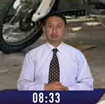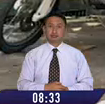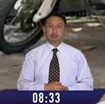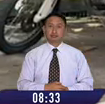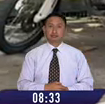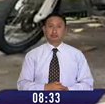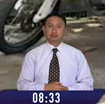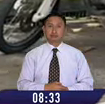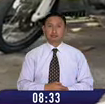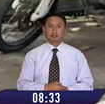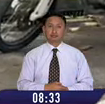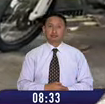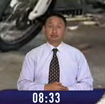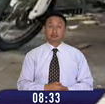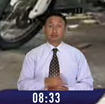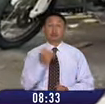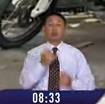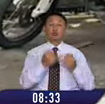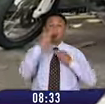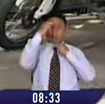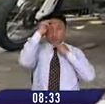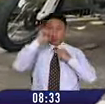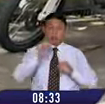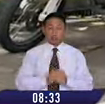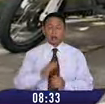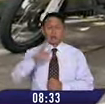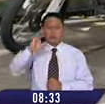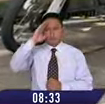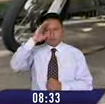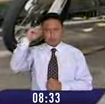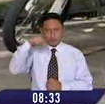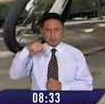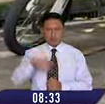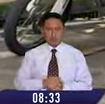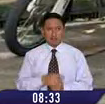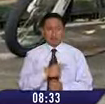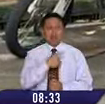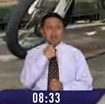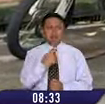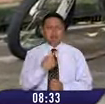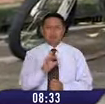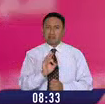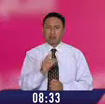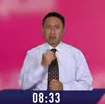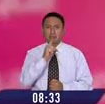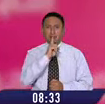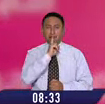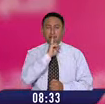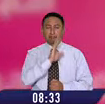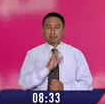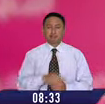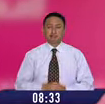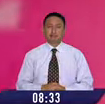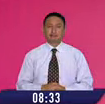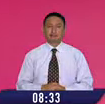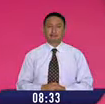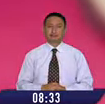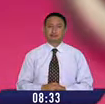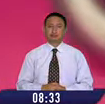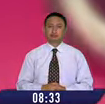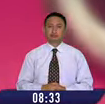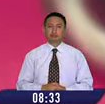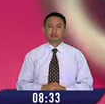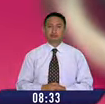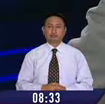delito. Hasta el cierre de esta nota, la policía no se pronunciaba sobre el caso. Informó